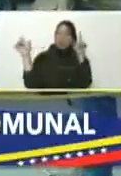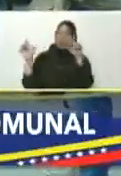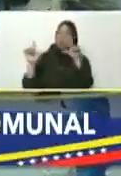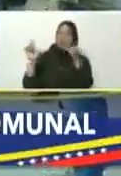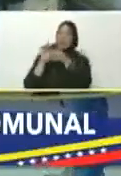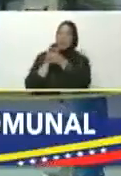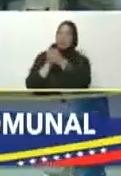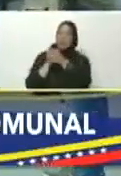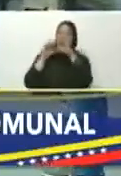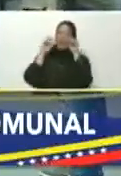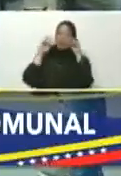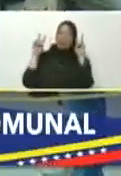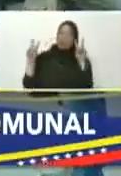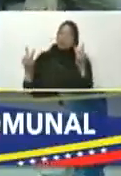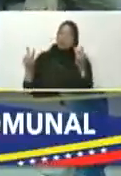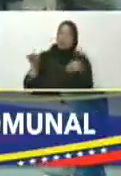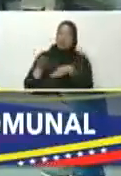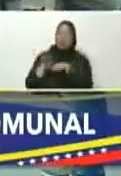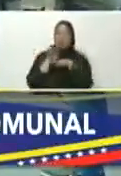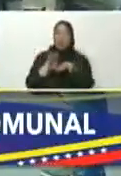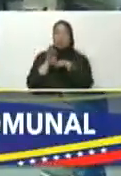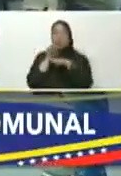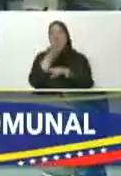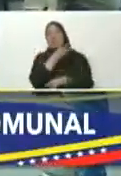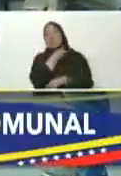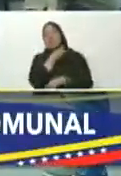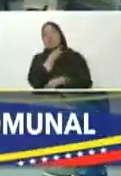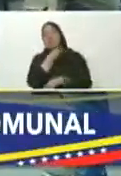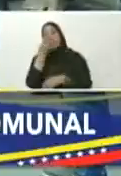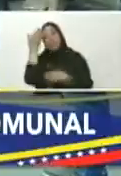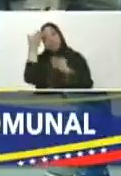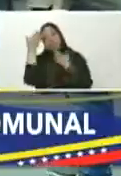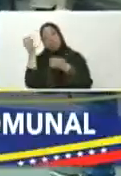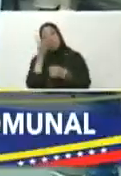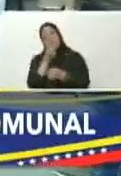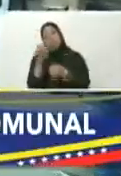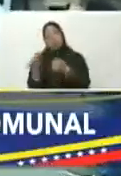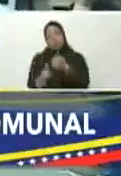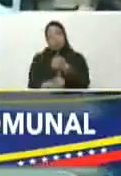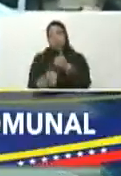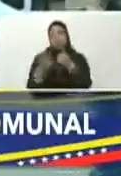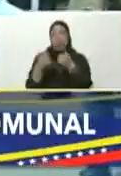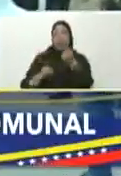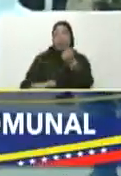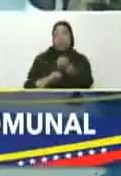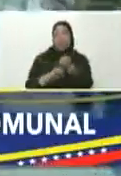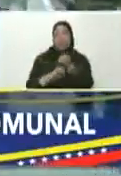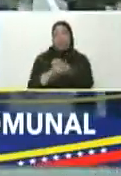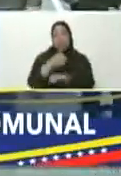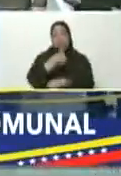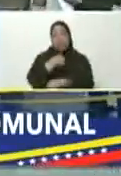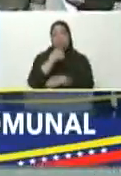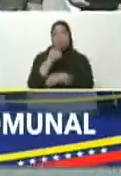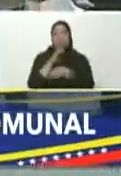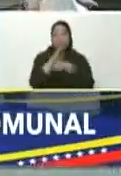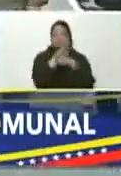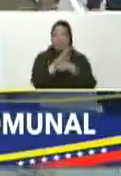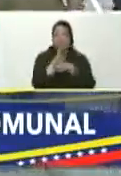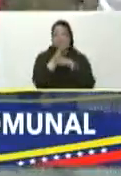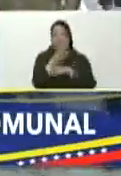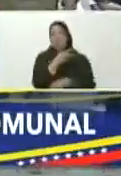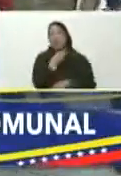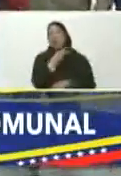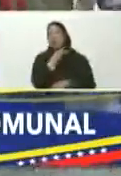amiga Delcy Rodríguez, tu protectora, tu madrina. Saludos a la vicepresidenta. Bueno, vamos a explicarlo bien. Atención todos, pues.